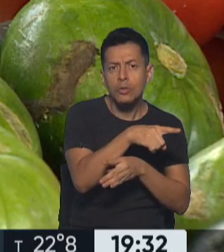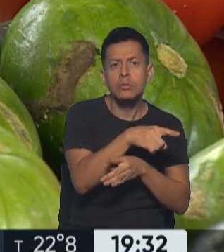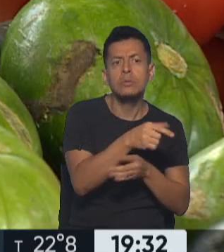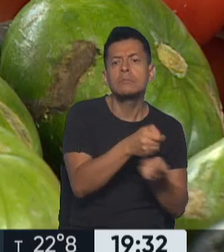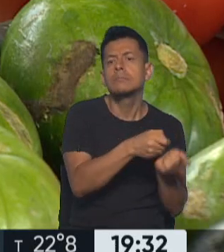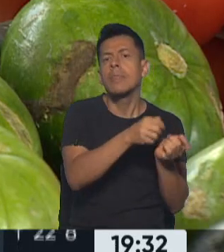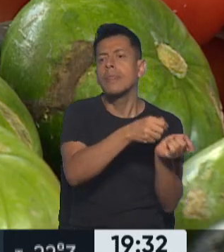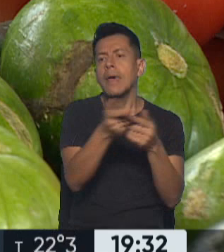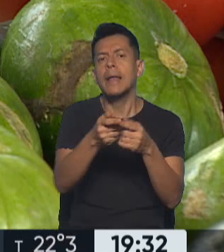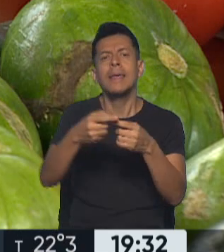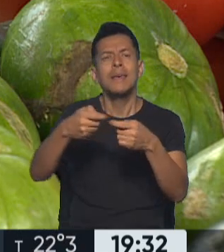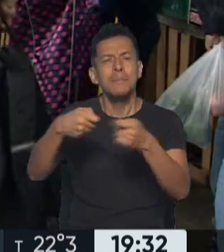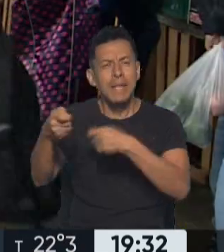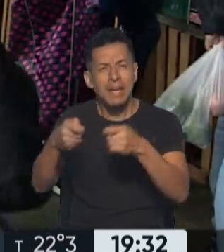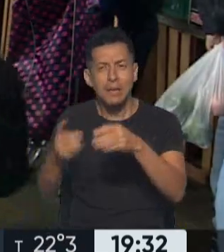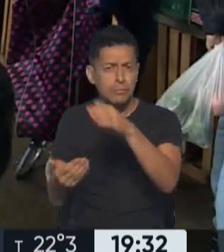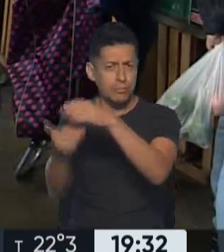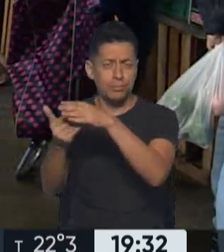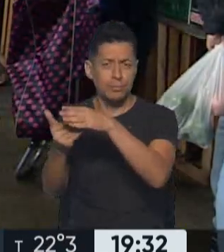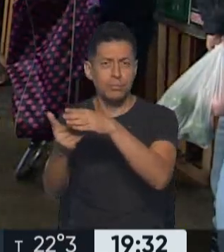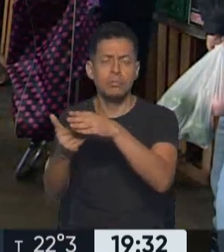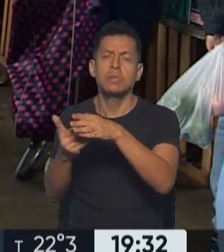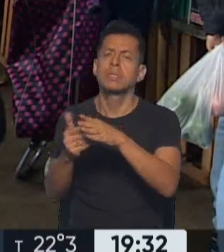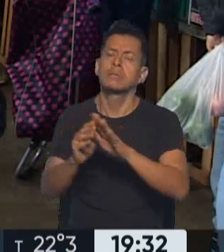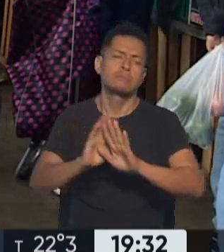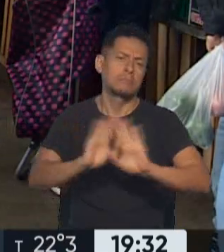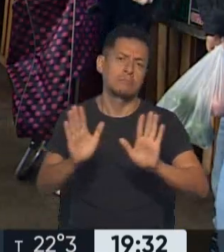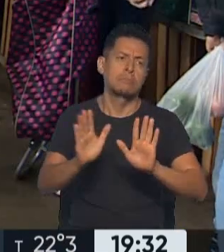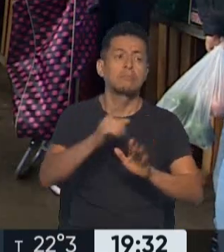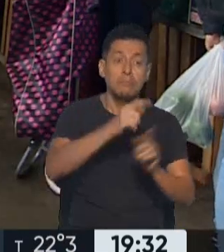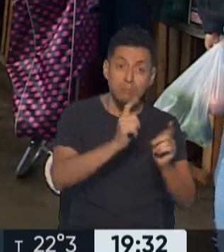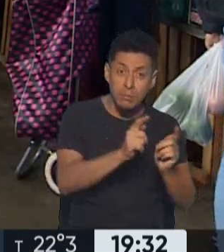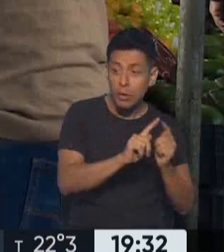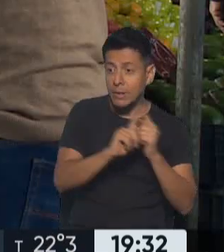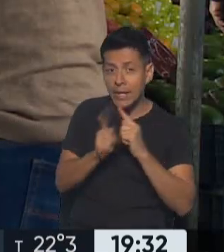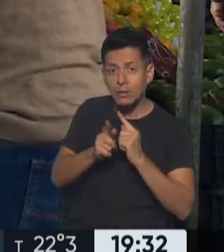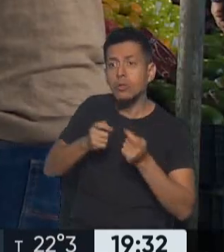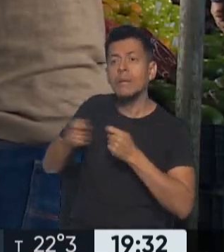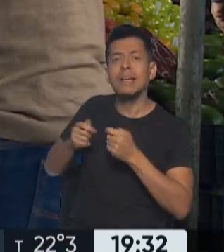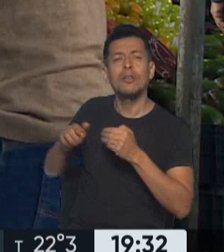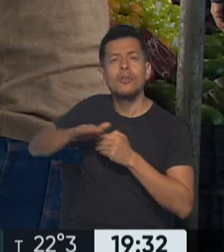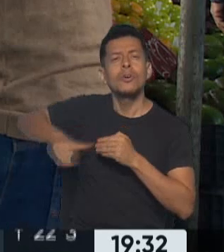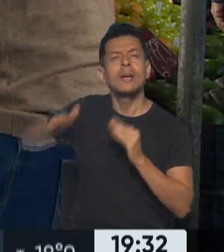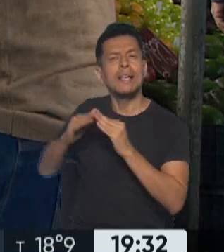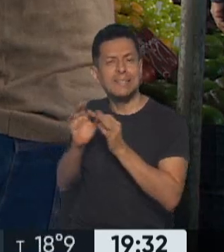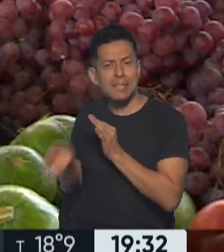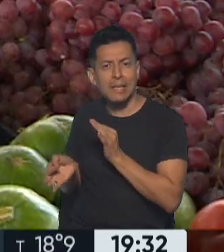mercado a los mercados de concentración a que ofrezcan esos bienes en los mercados populares